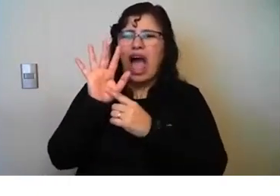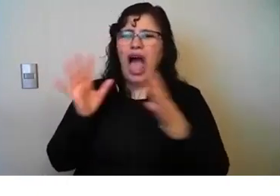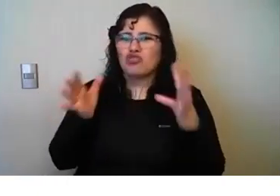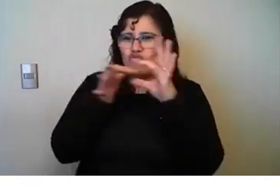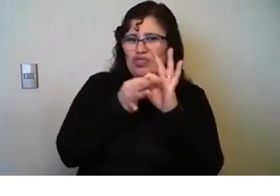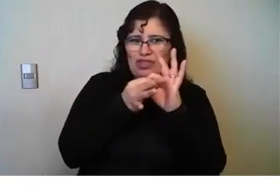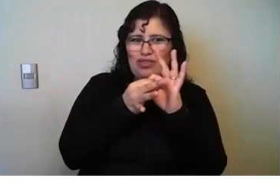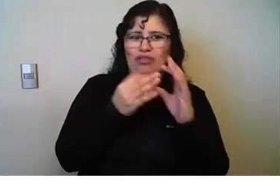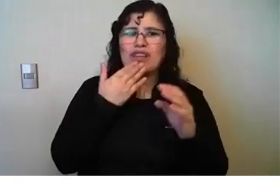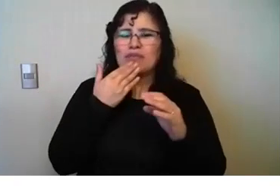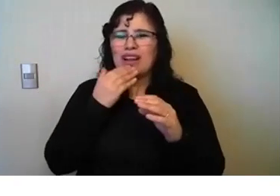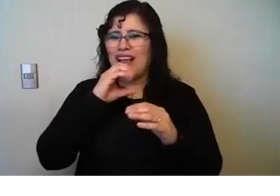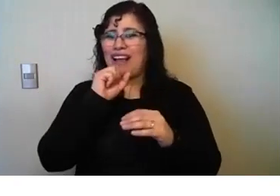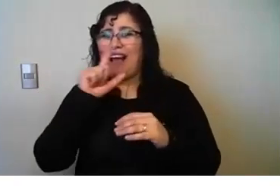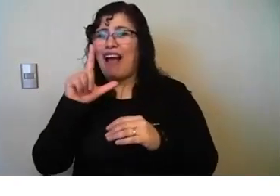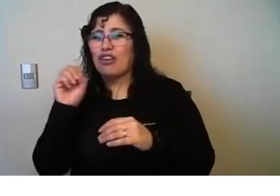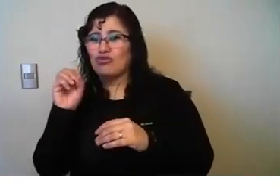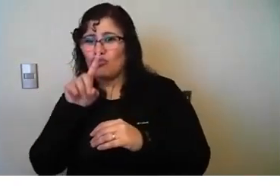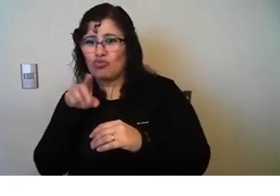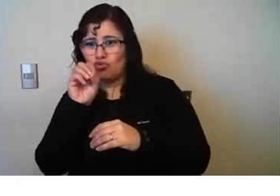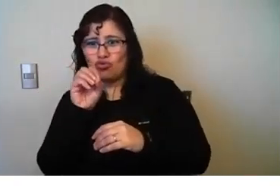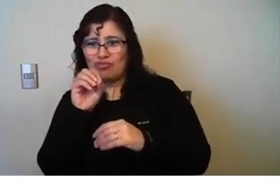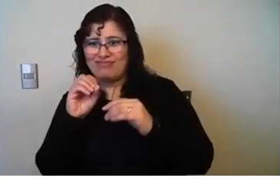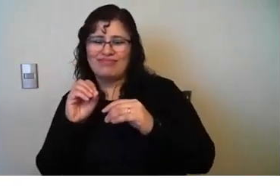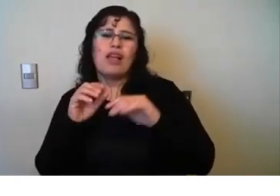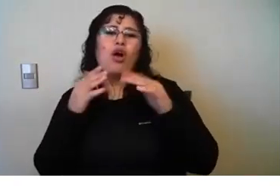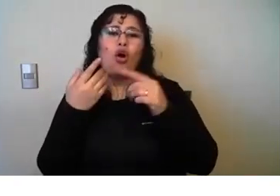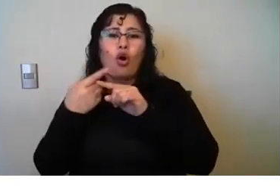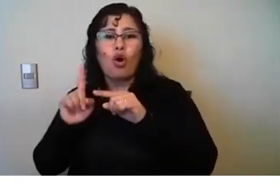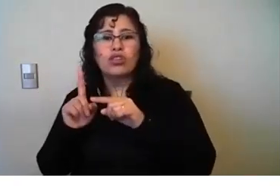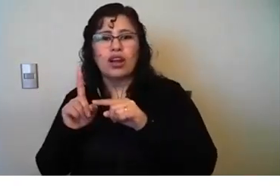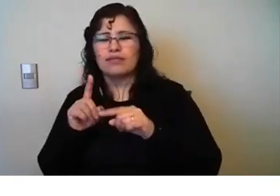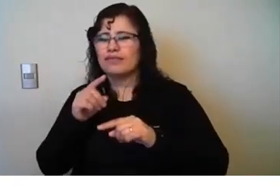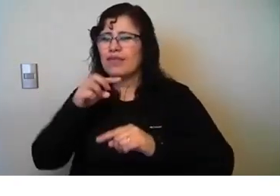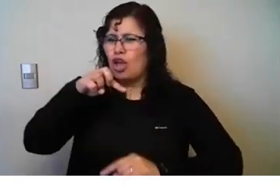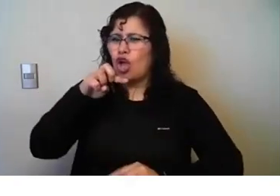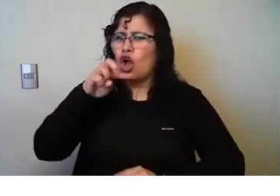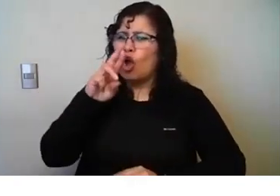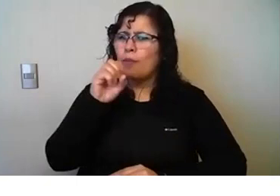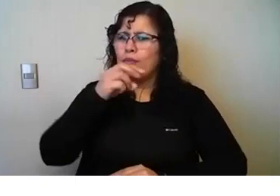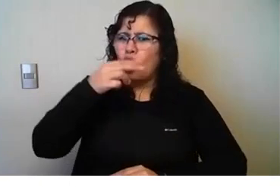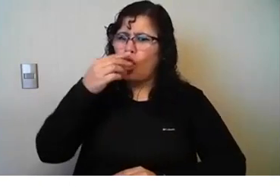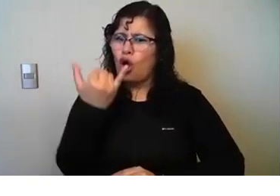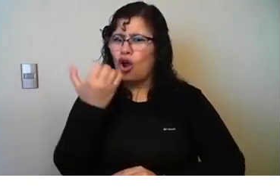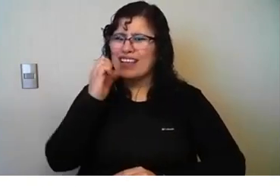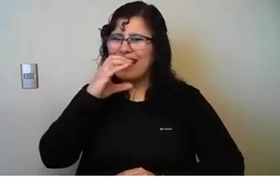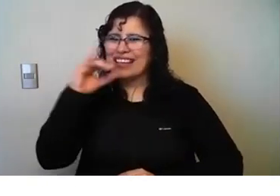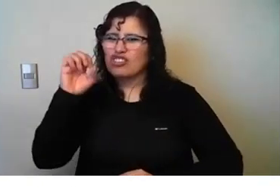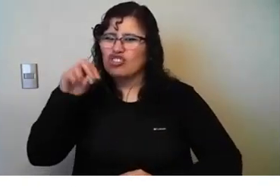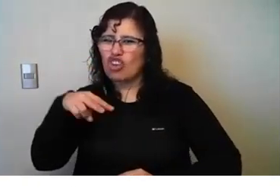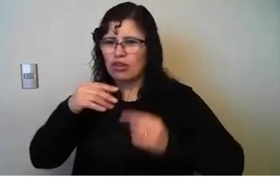del cuerpo calloso, estas fibras son de proyección. Ayer vimos que habían fibras interhemisféricas,